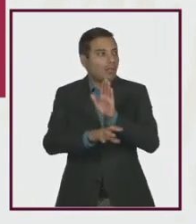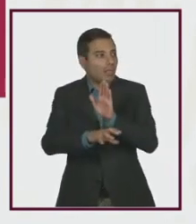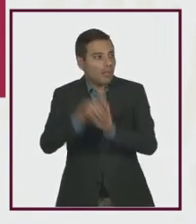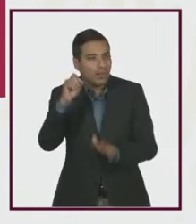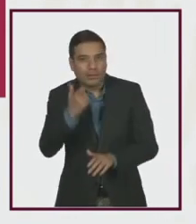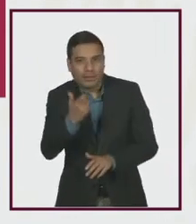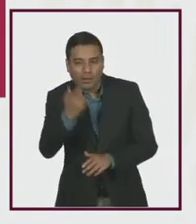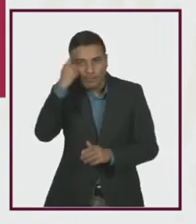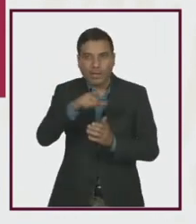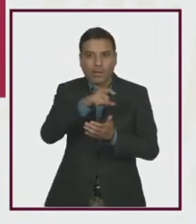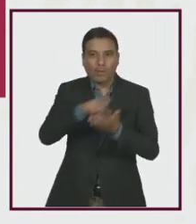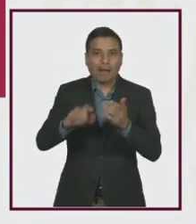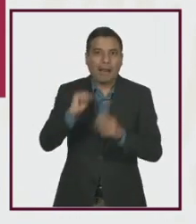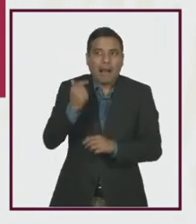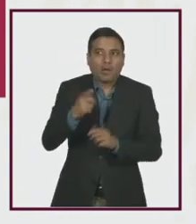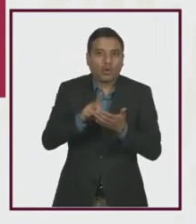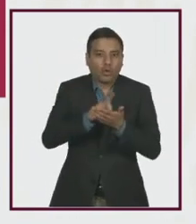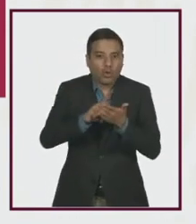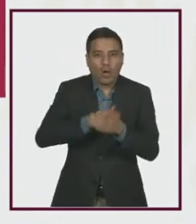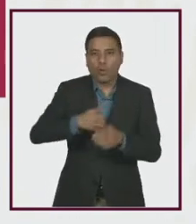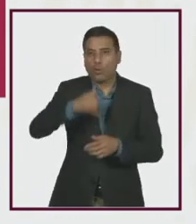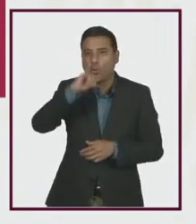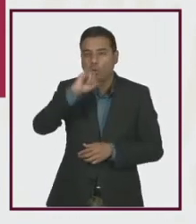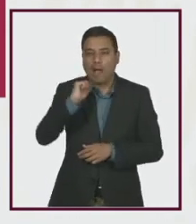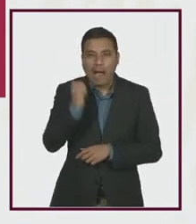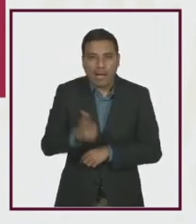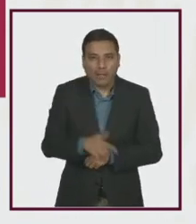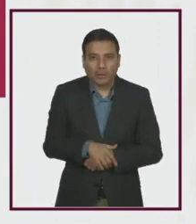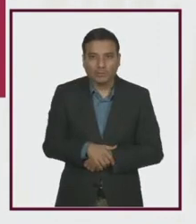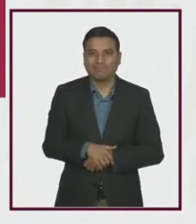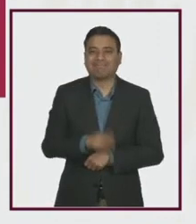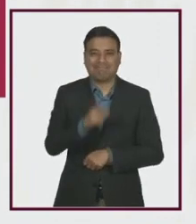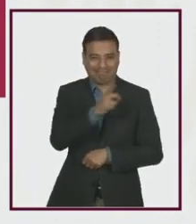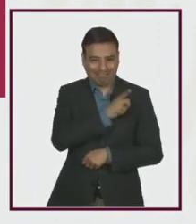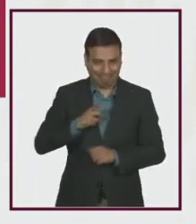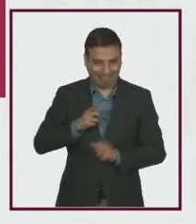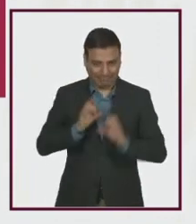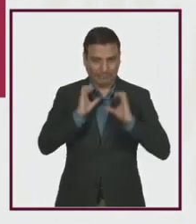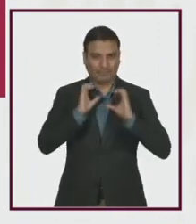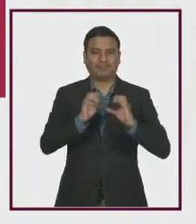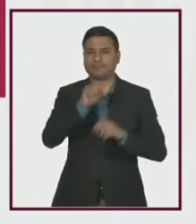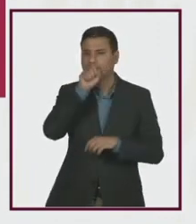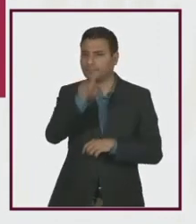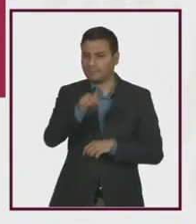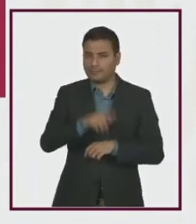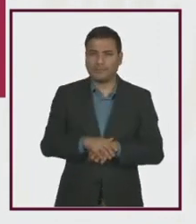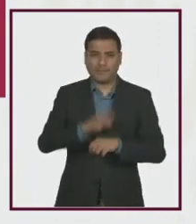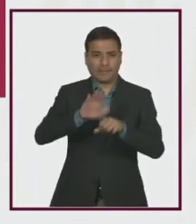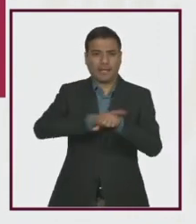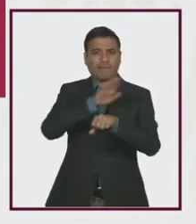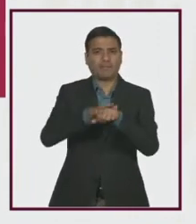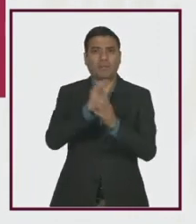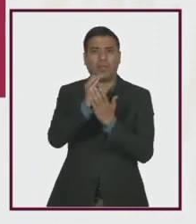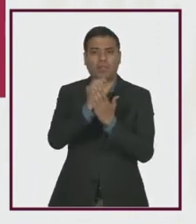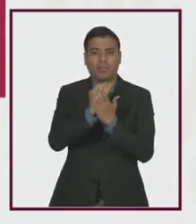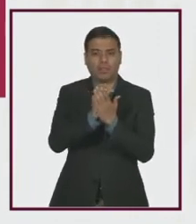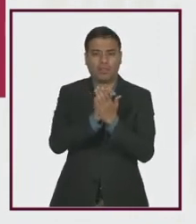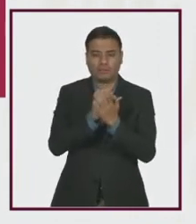comprar alguna sustancia, exactamente. Esto de que bajen de calificaciones es súper importante, ¿no? Y a veces